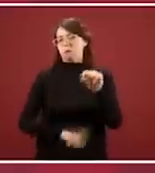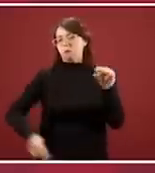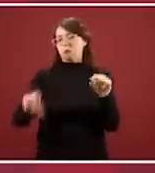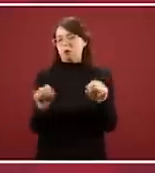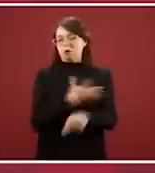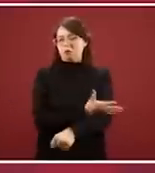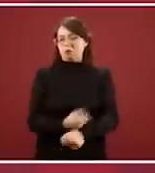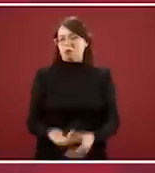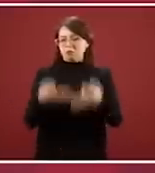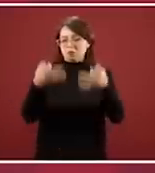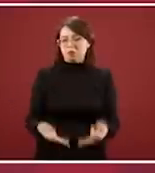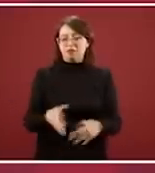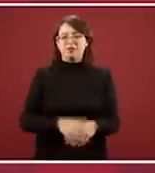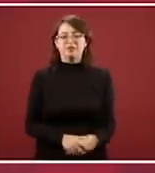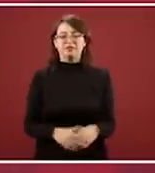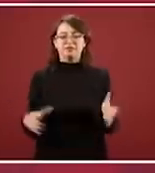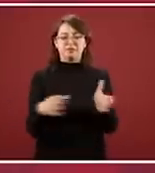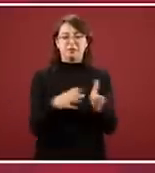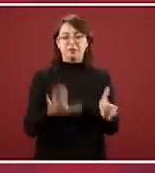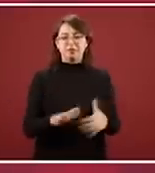ni las urnas embarazadas,